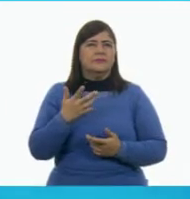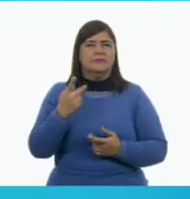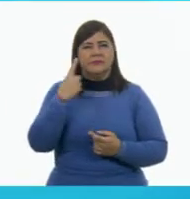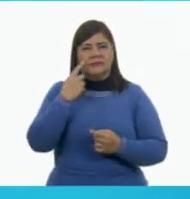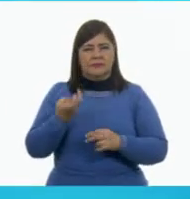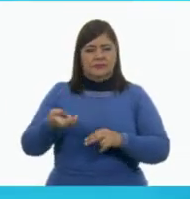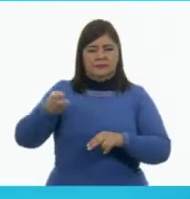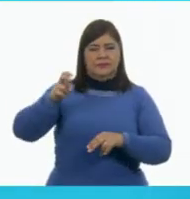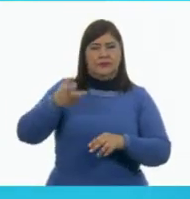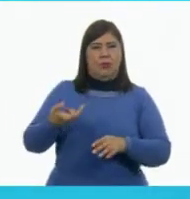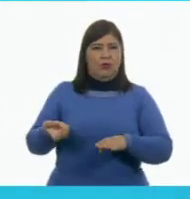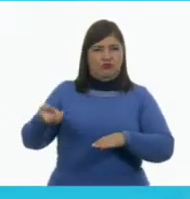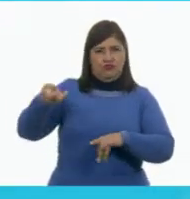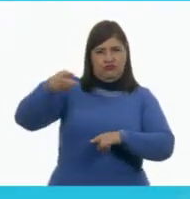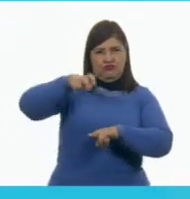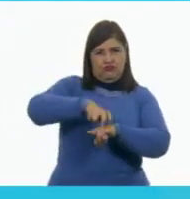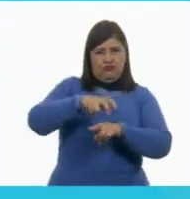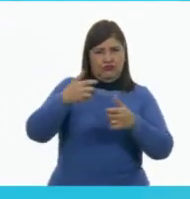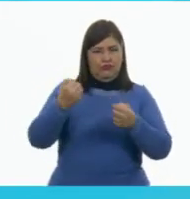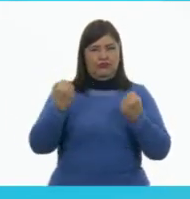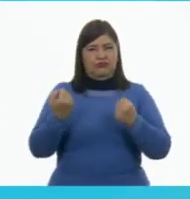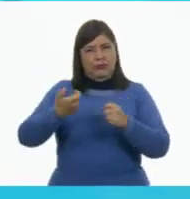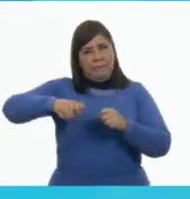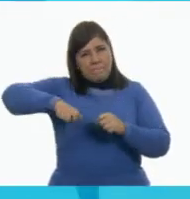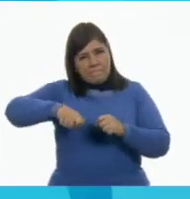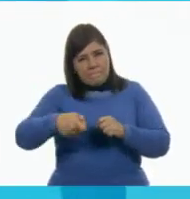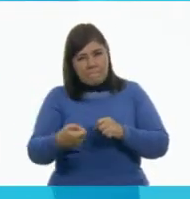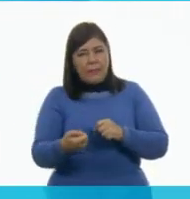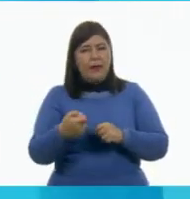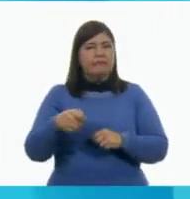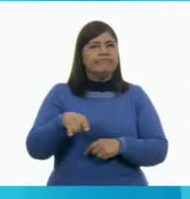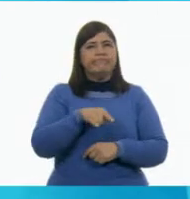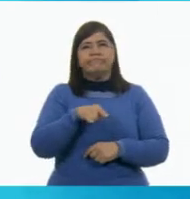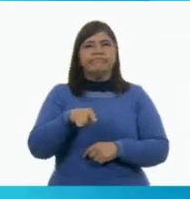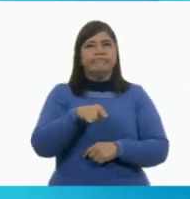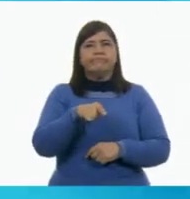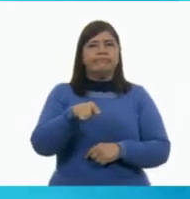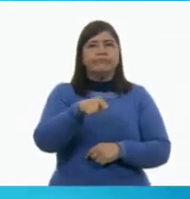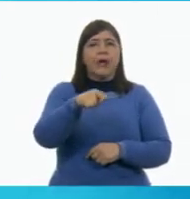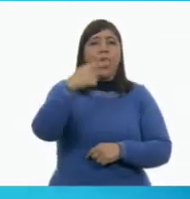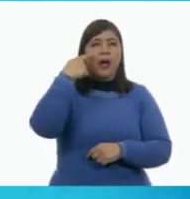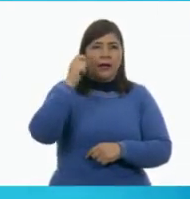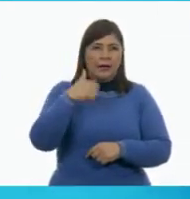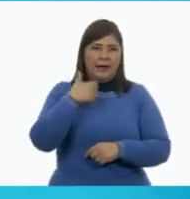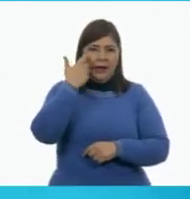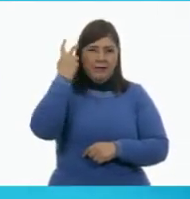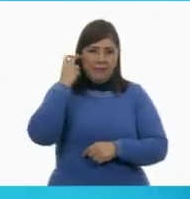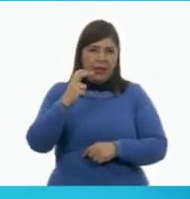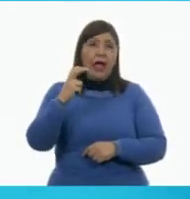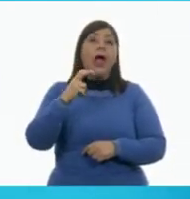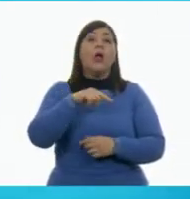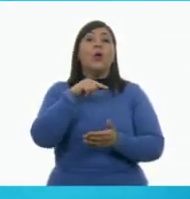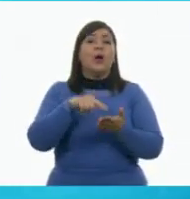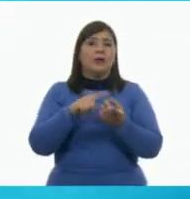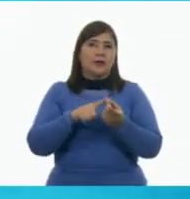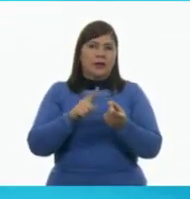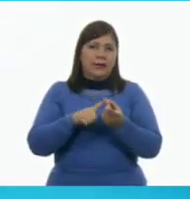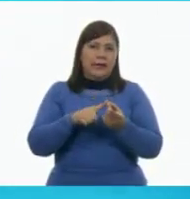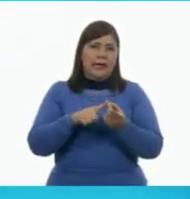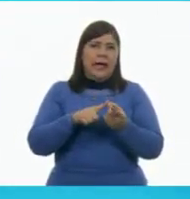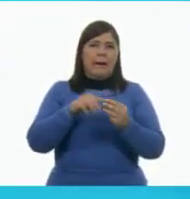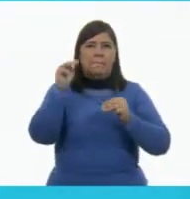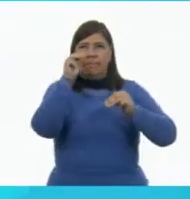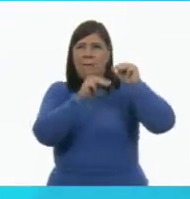auto, lo prendes y vas a viajar a donde tú quieras. Yo quiero ir a las montañas. ¿Qué caminos